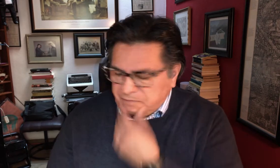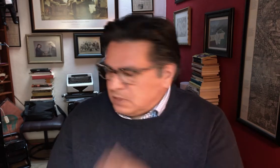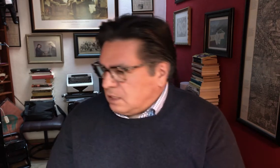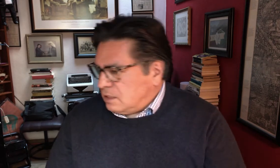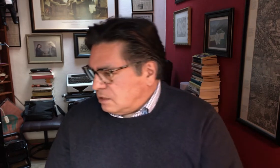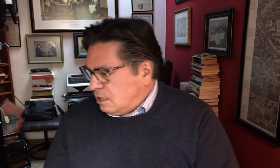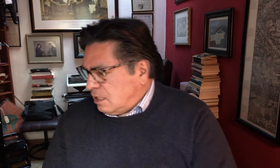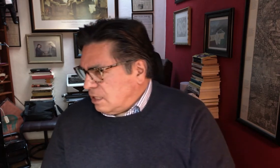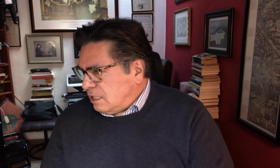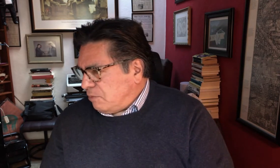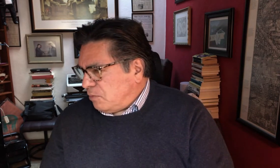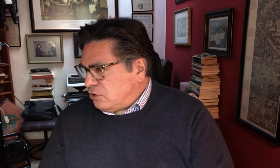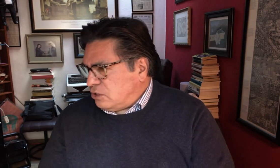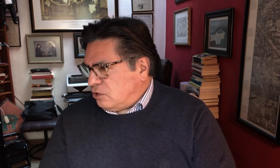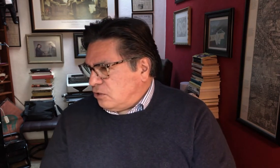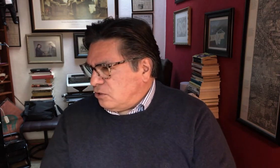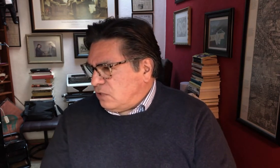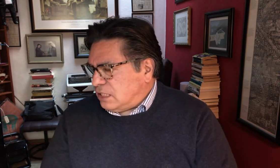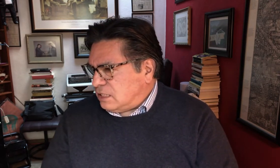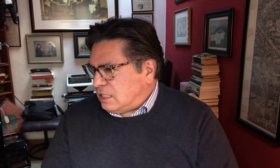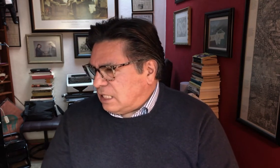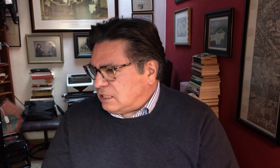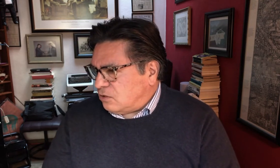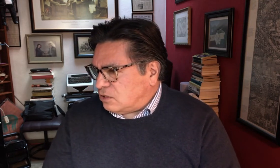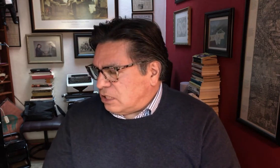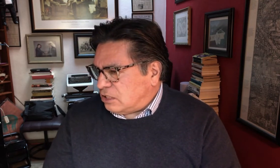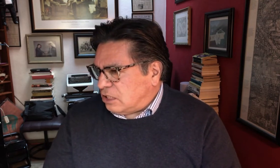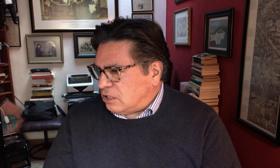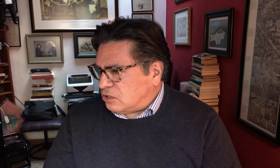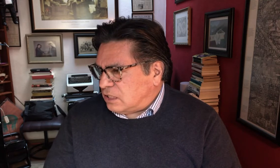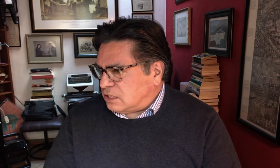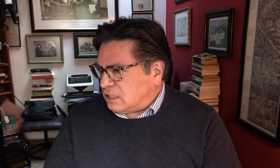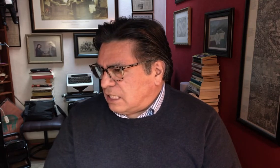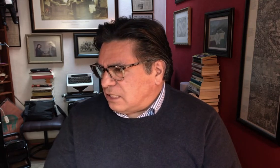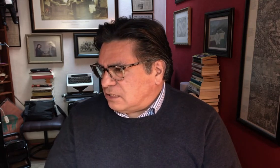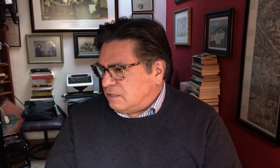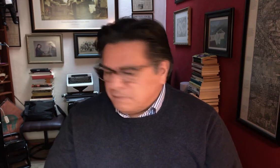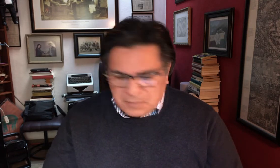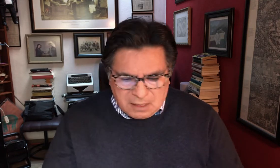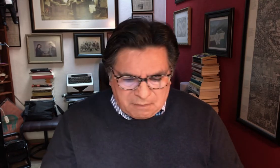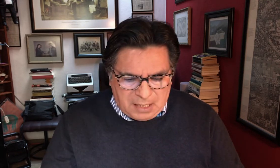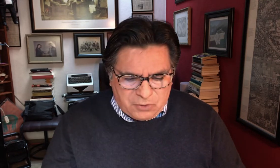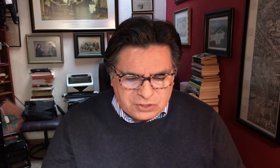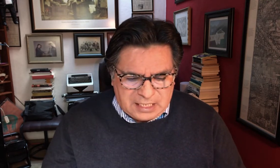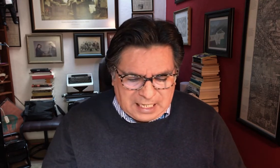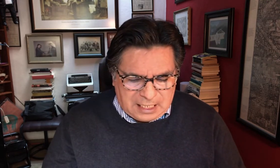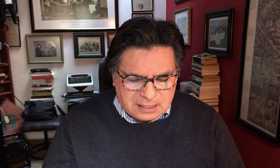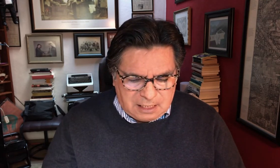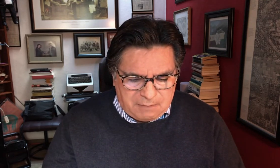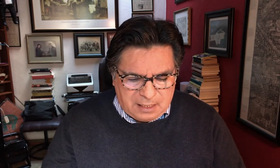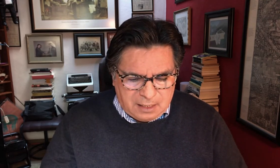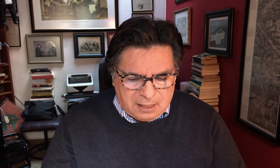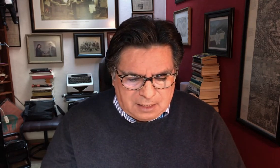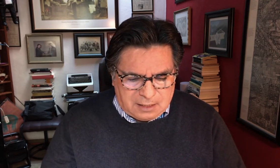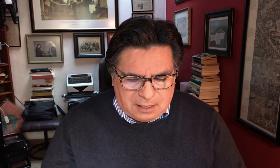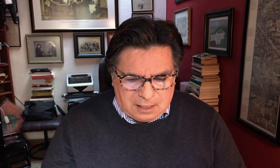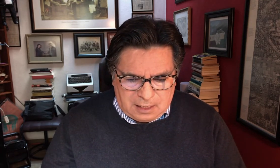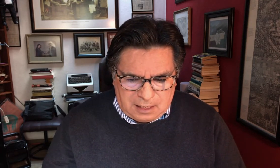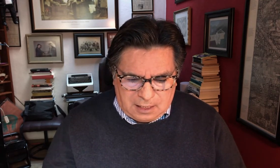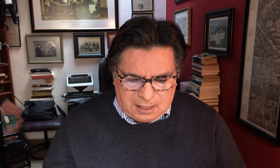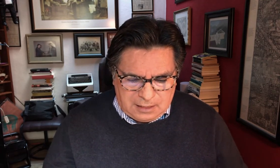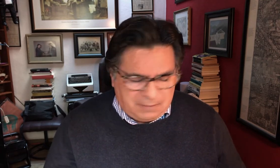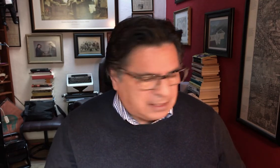Bueno, y a propósito de honestidades y de deshonestidades, vámonos al tema